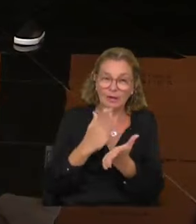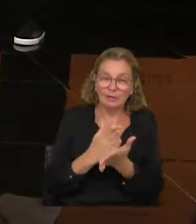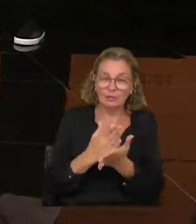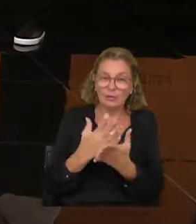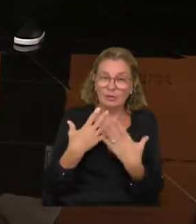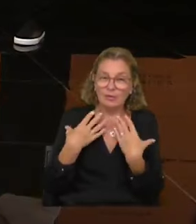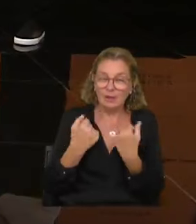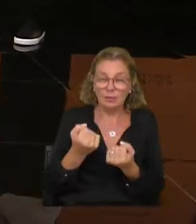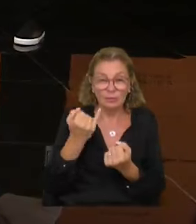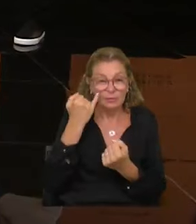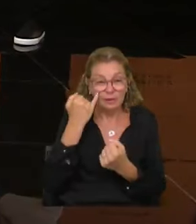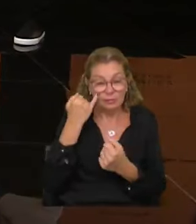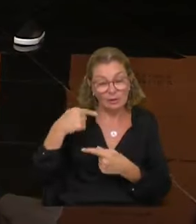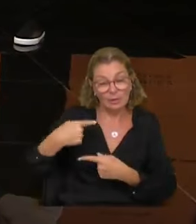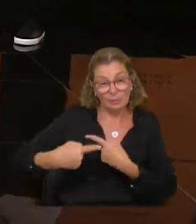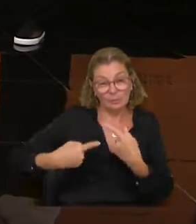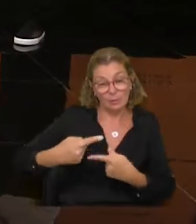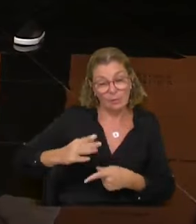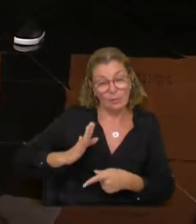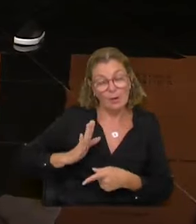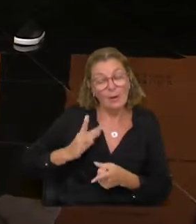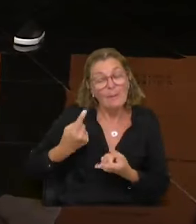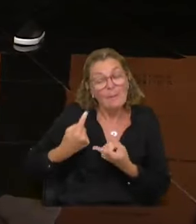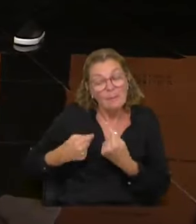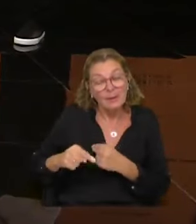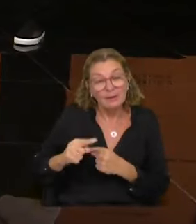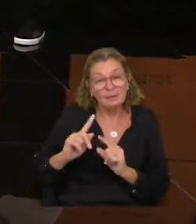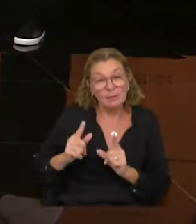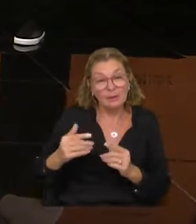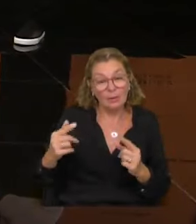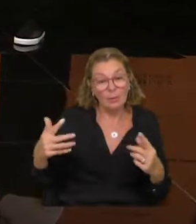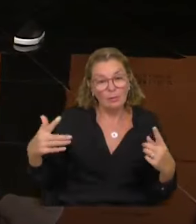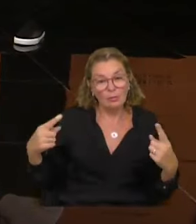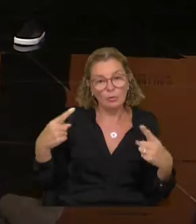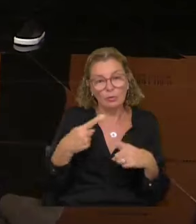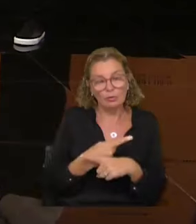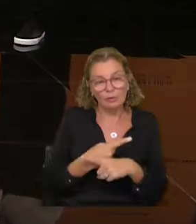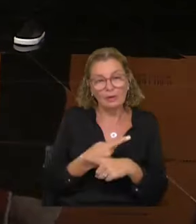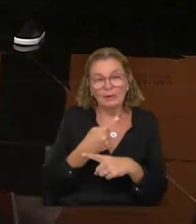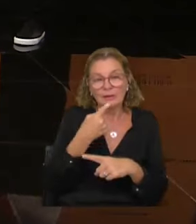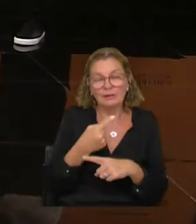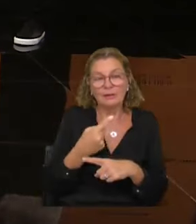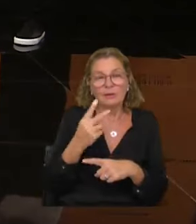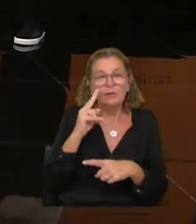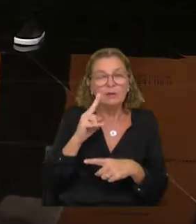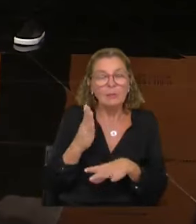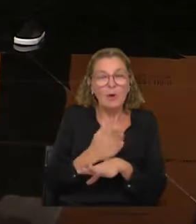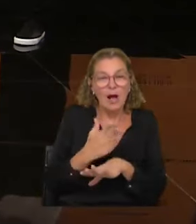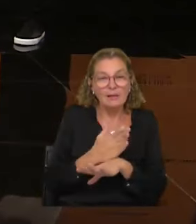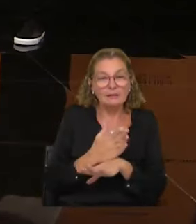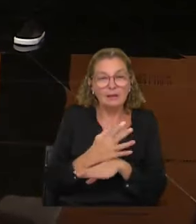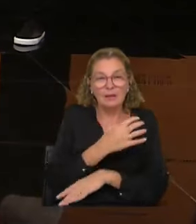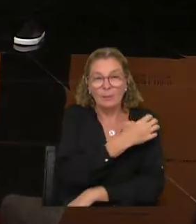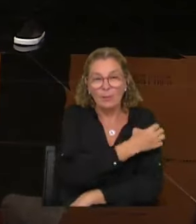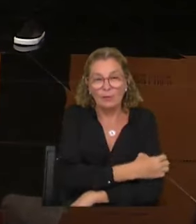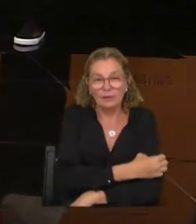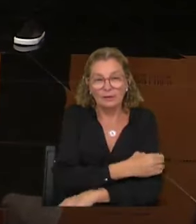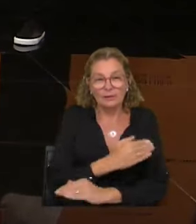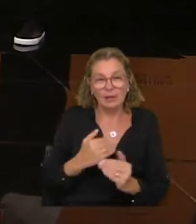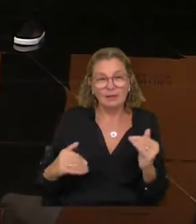salud sexual y reproductiva de las mujeres pero también se entrecruza con Los indicadores que veíamos anteriormente de pobreza no y